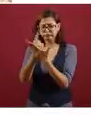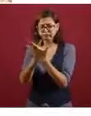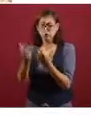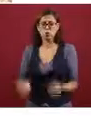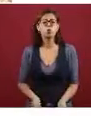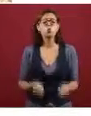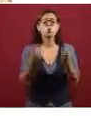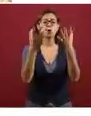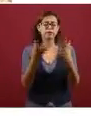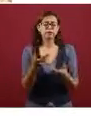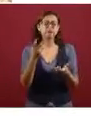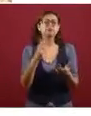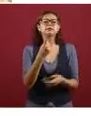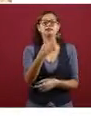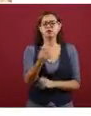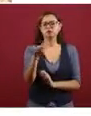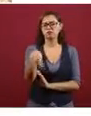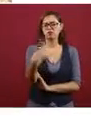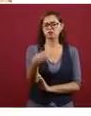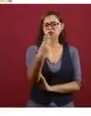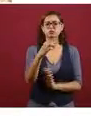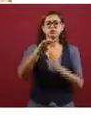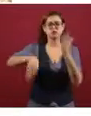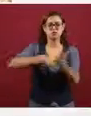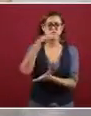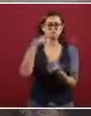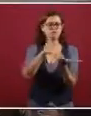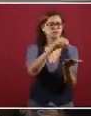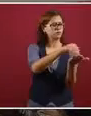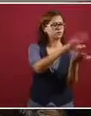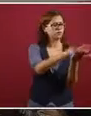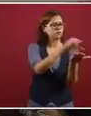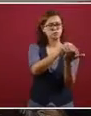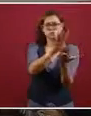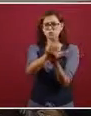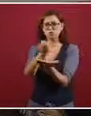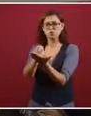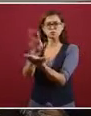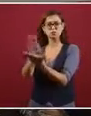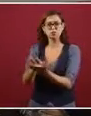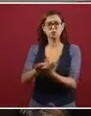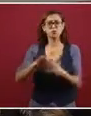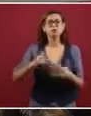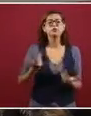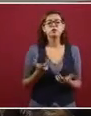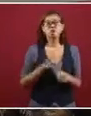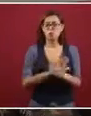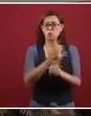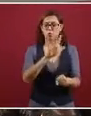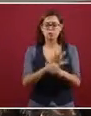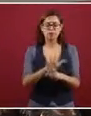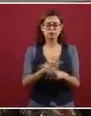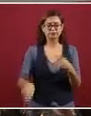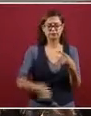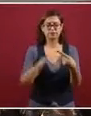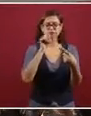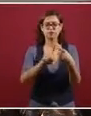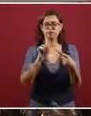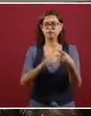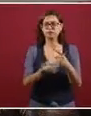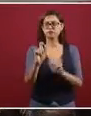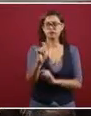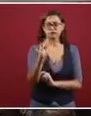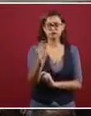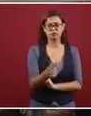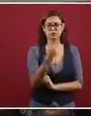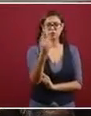en 114 municipios. Los principales resultados fueron: 1. El avance fue del